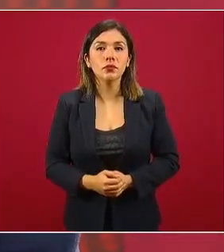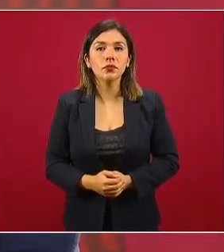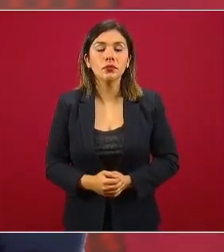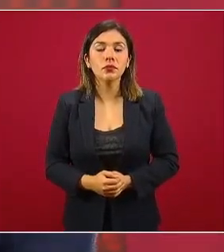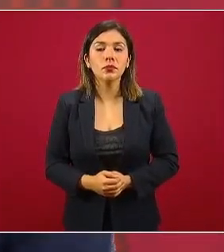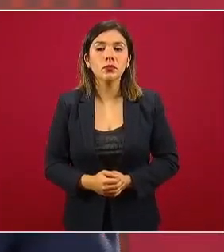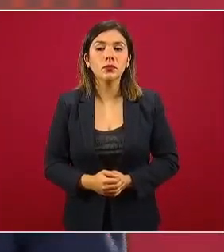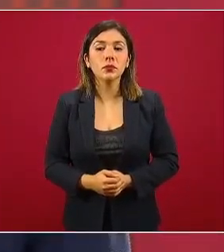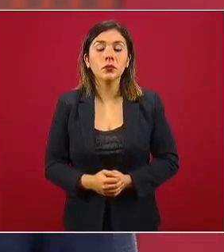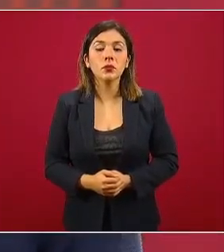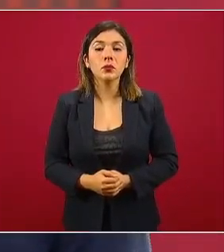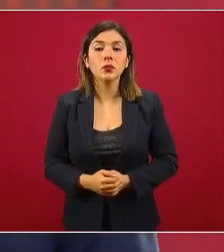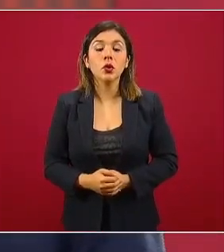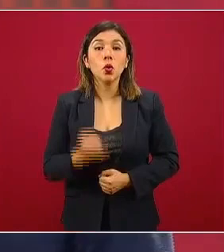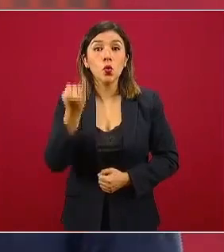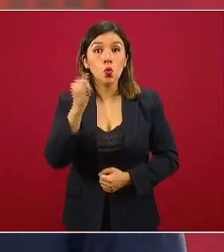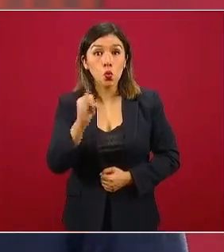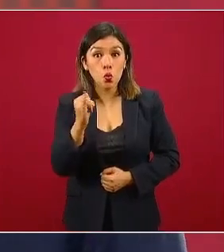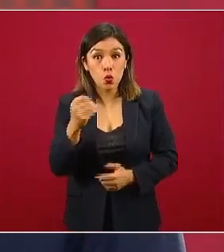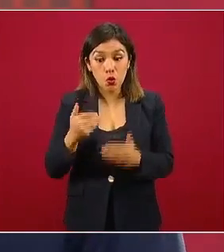Los primeros días de junio